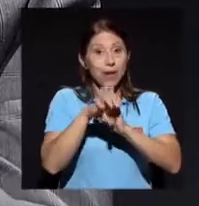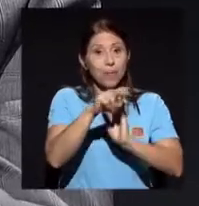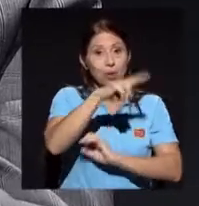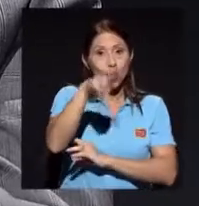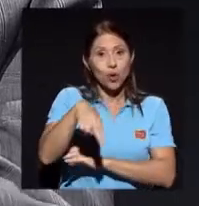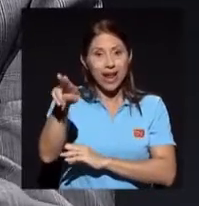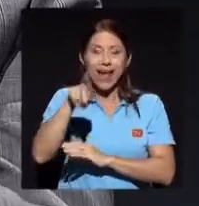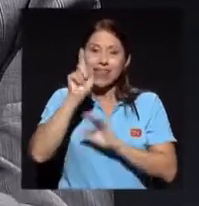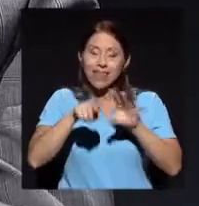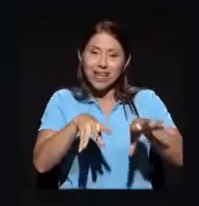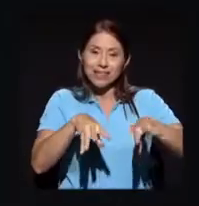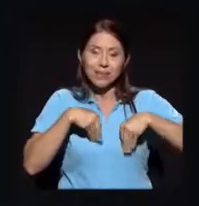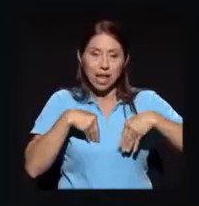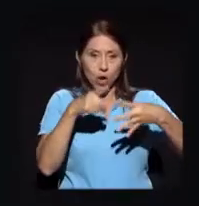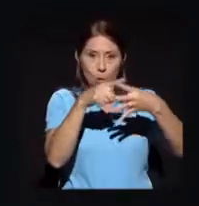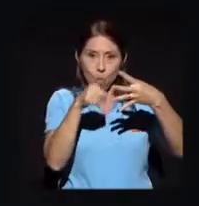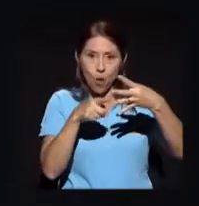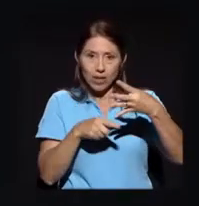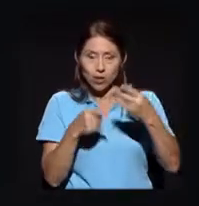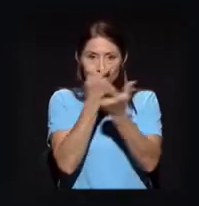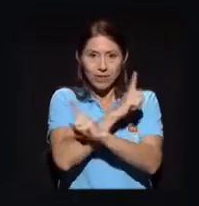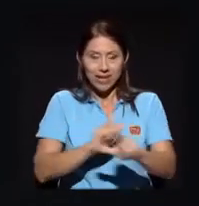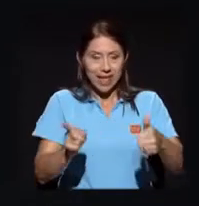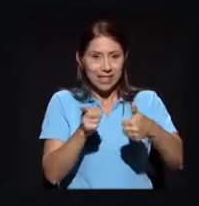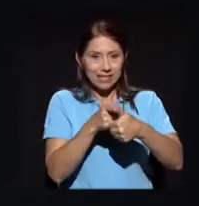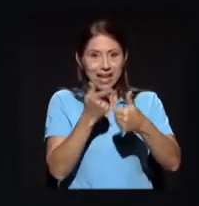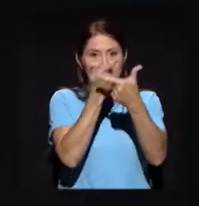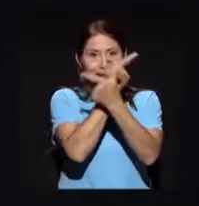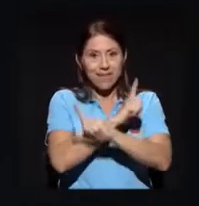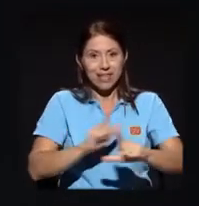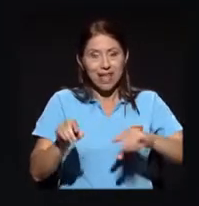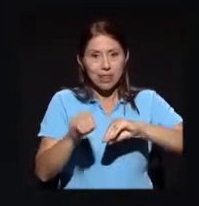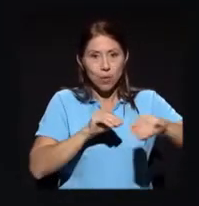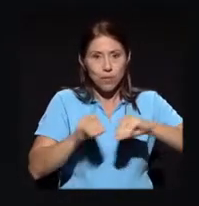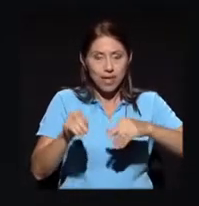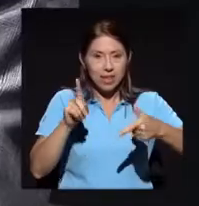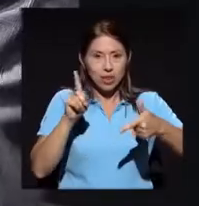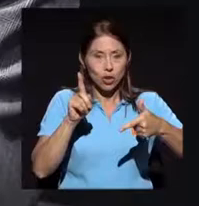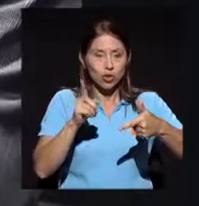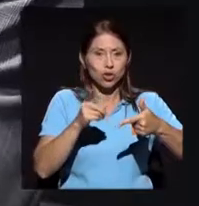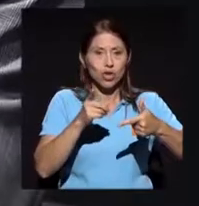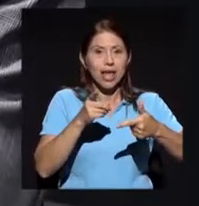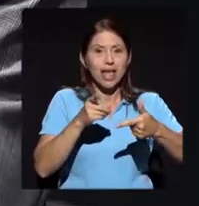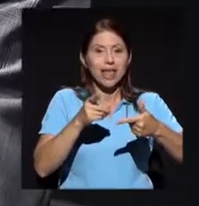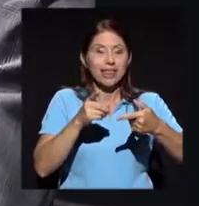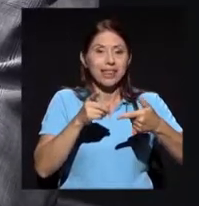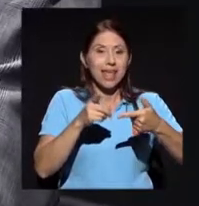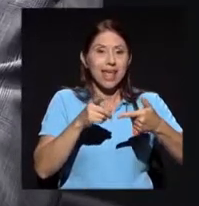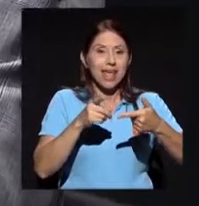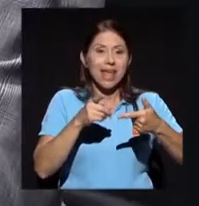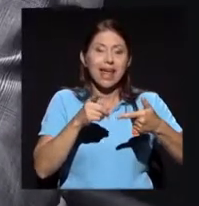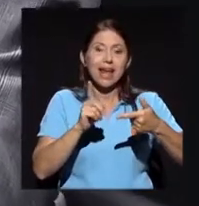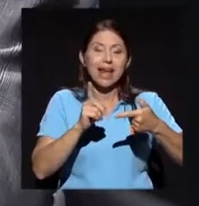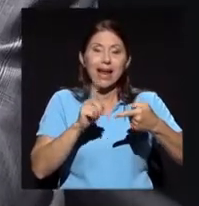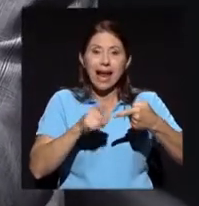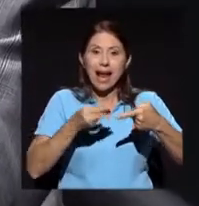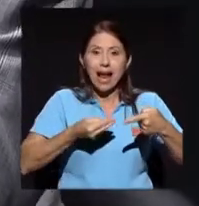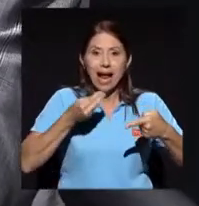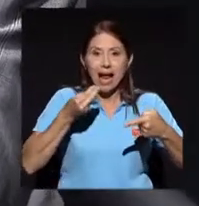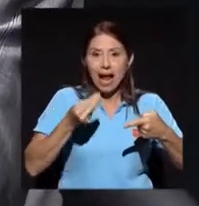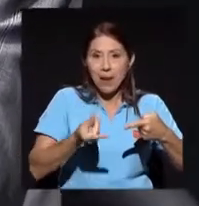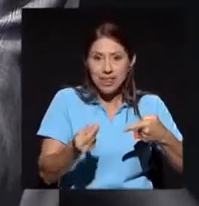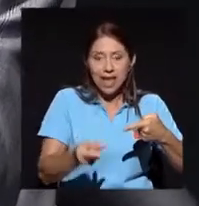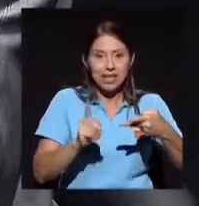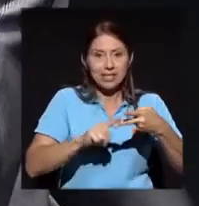de muy bien libertad de movimiento de capitales de servicios de bienes y de personas y a la unión al